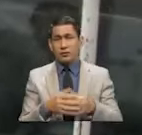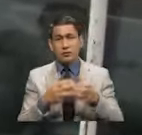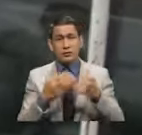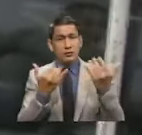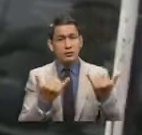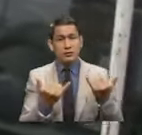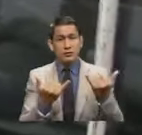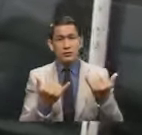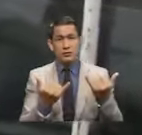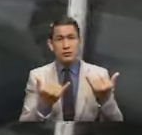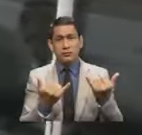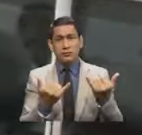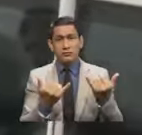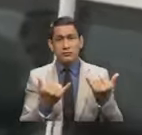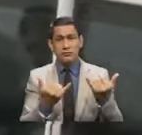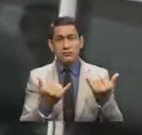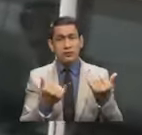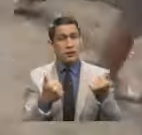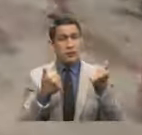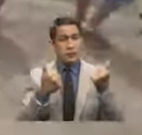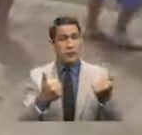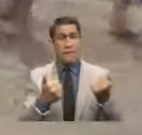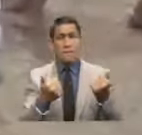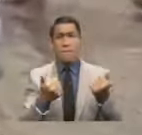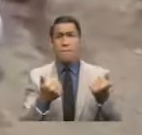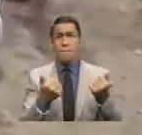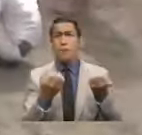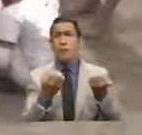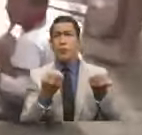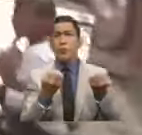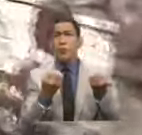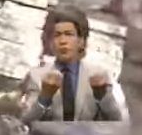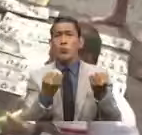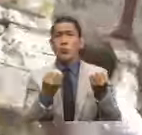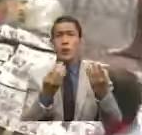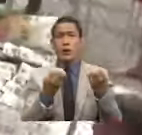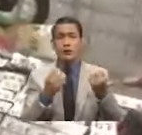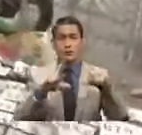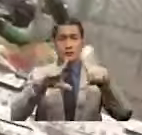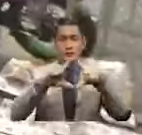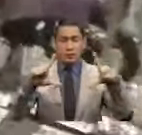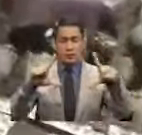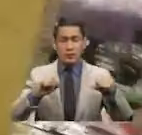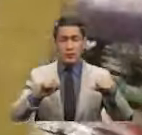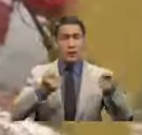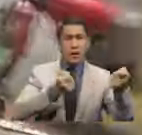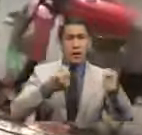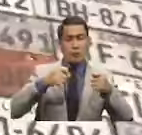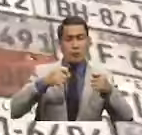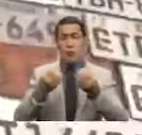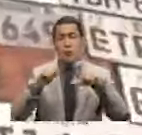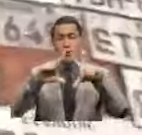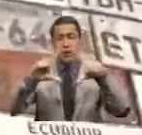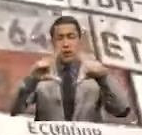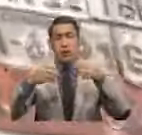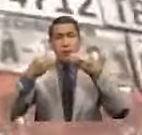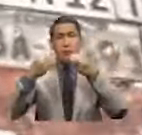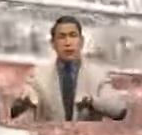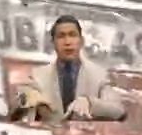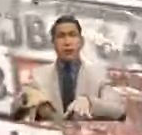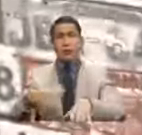o se va uno a dedo. Bueno, amigos, ¿y cuántas placas se han caído aquí en el camino desde que empezó esta situación? Miren ustedes, aquí